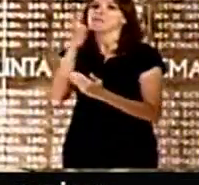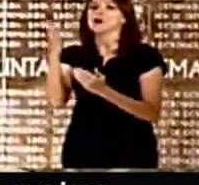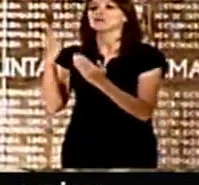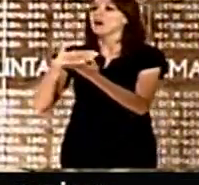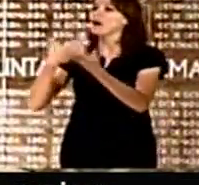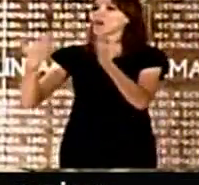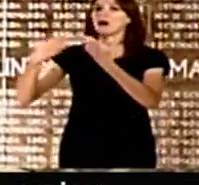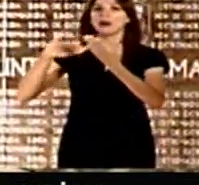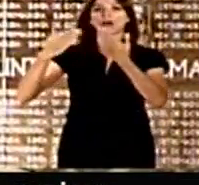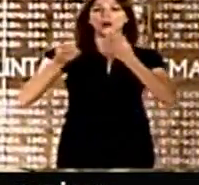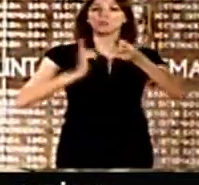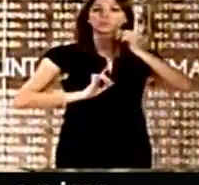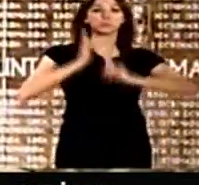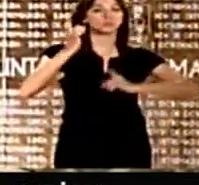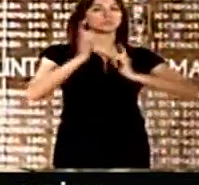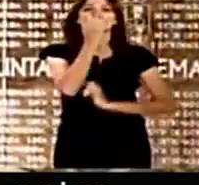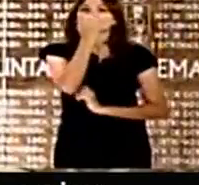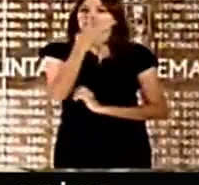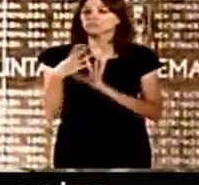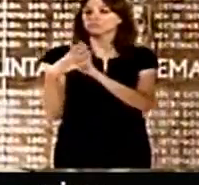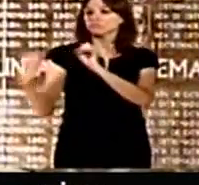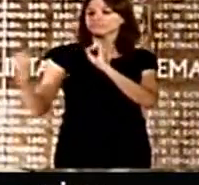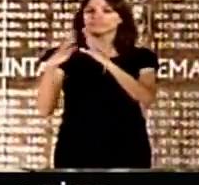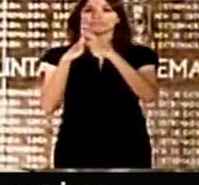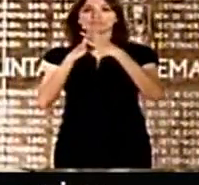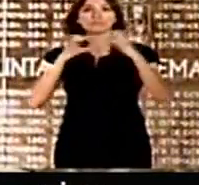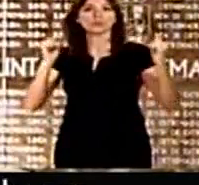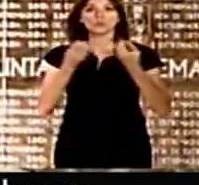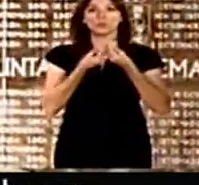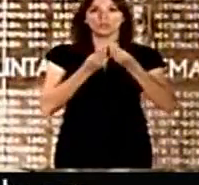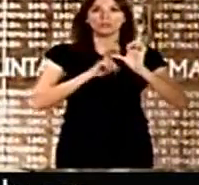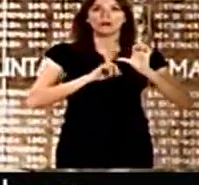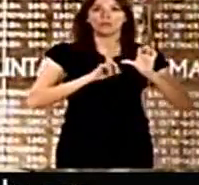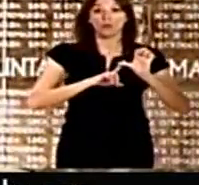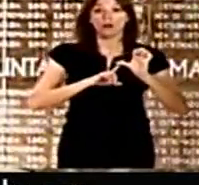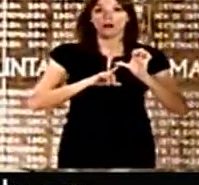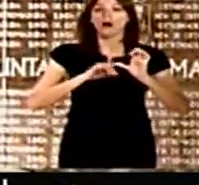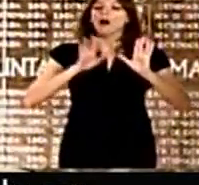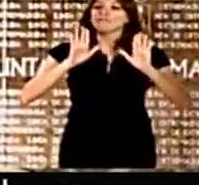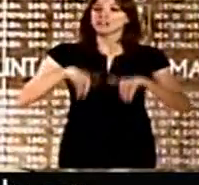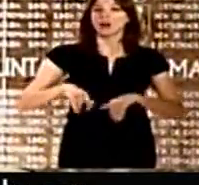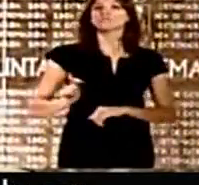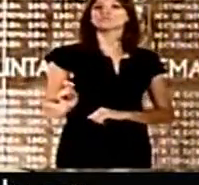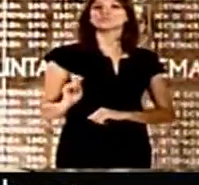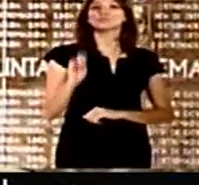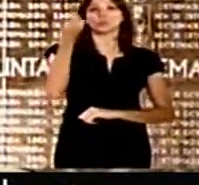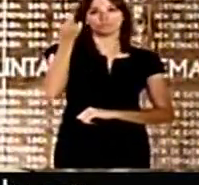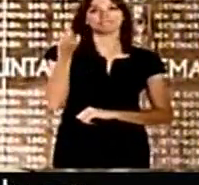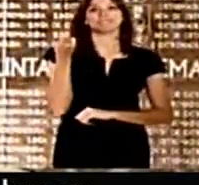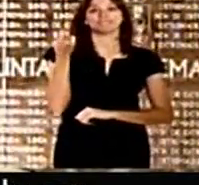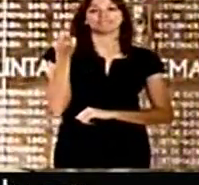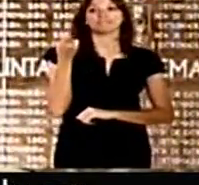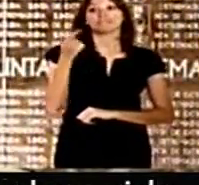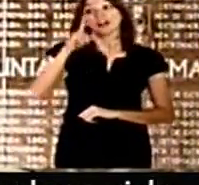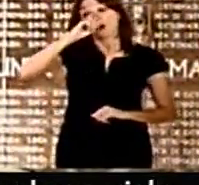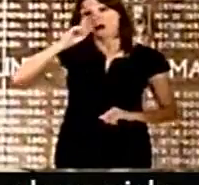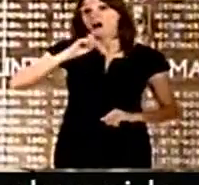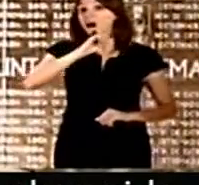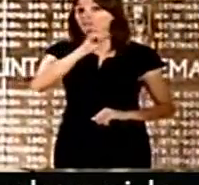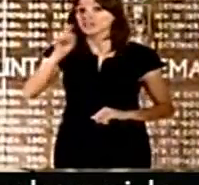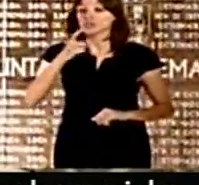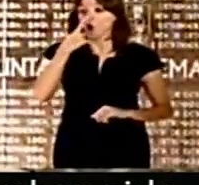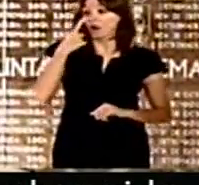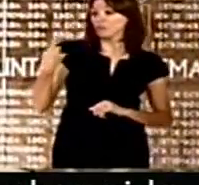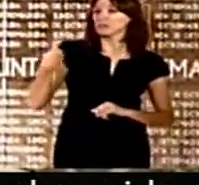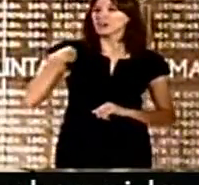y el buen entendimiento con esta Administración, con la Junta de Extremadura, para haber sido capaces de encontrar solución. Quiero recordarles que el año